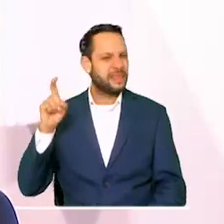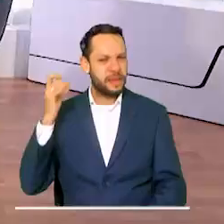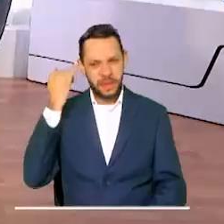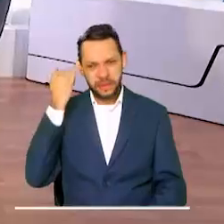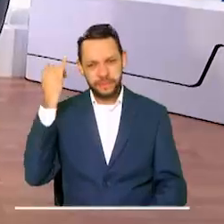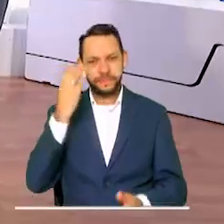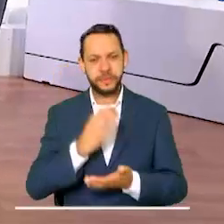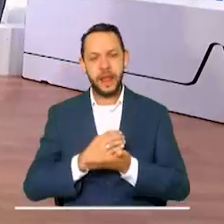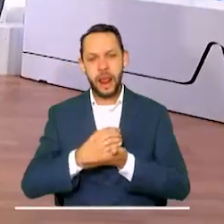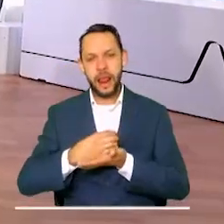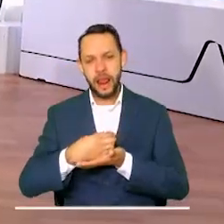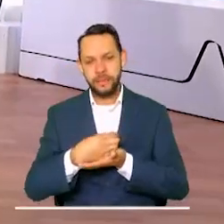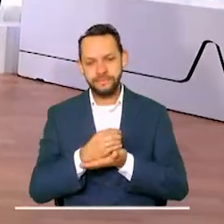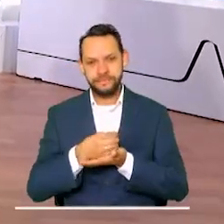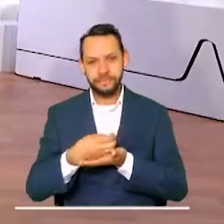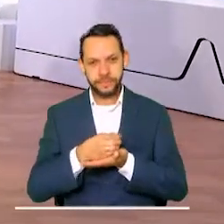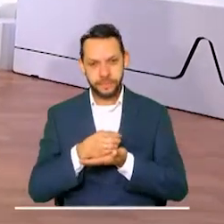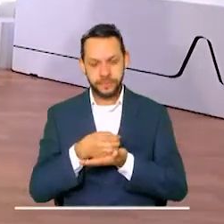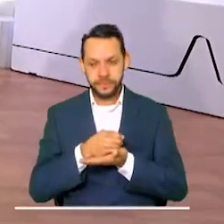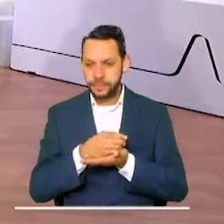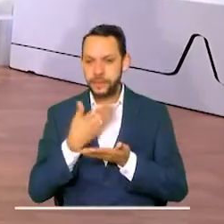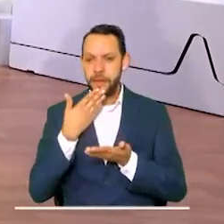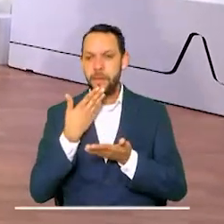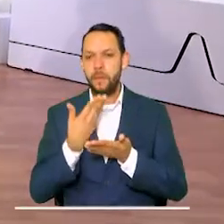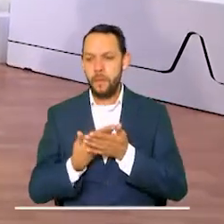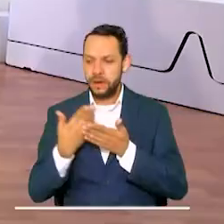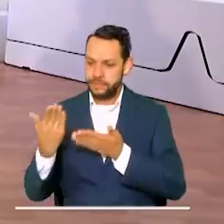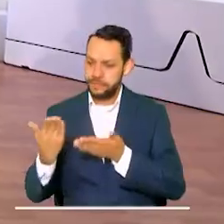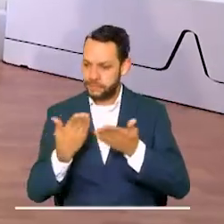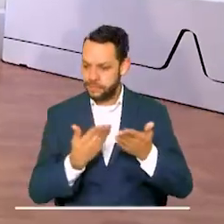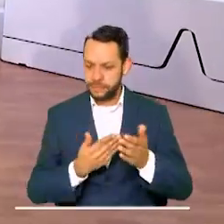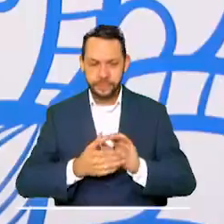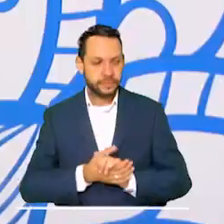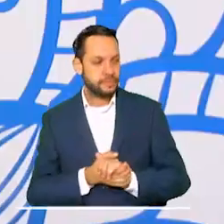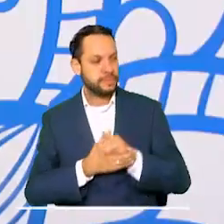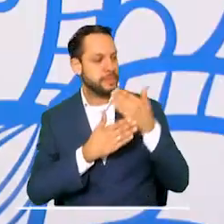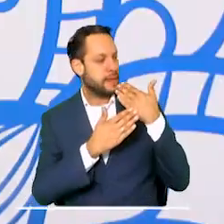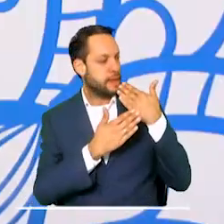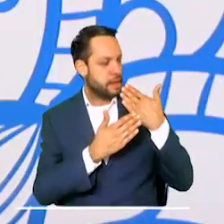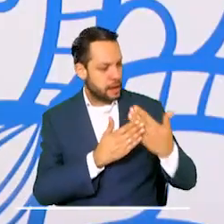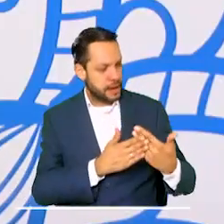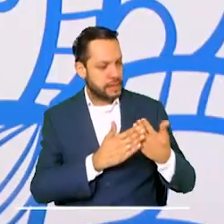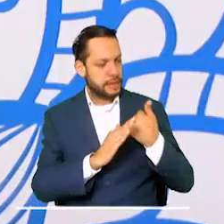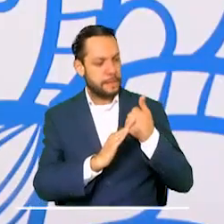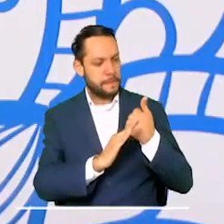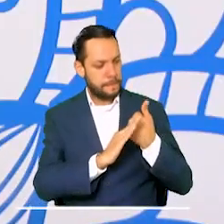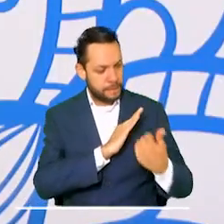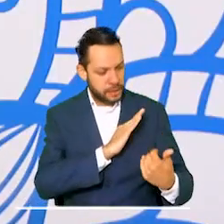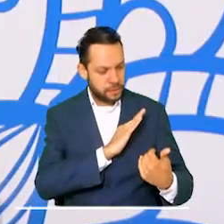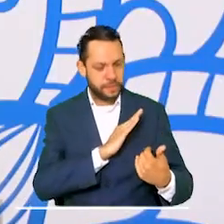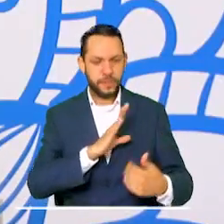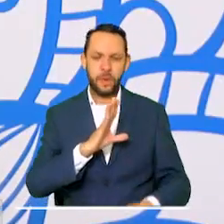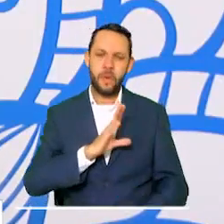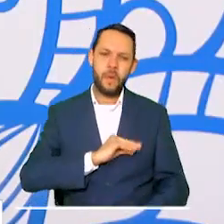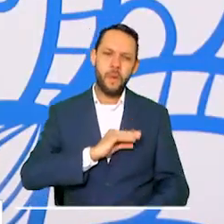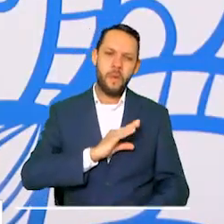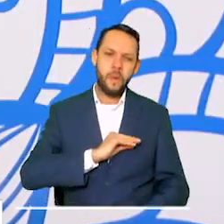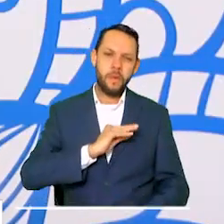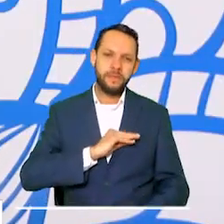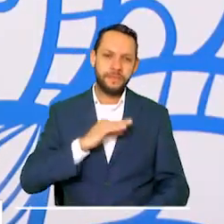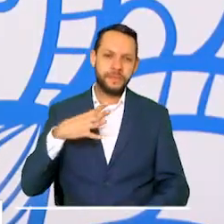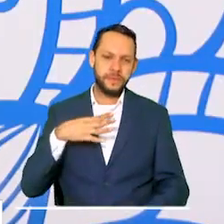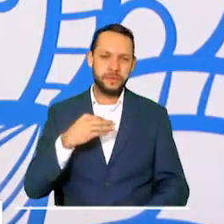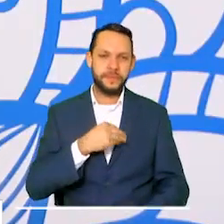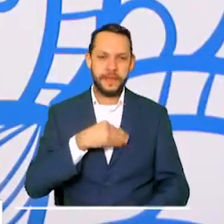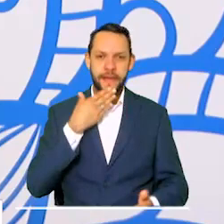vegetal. Bienvenida, Andrea Camila, ¿cómo estás? Muchas gracias, Krish, por recibirme aquí en el programa. Muchas gracias a todas las personas que